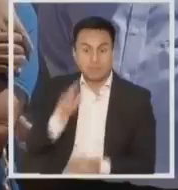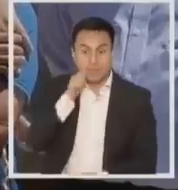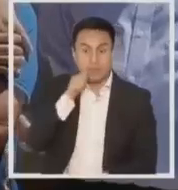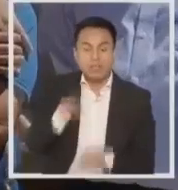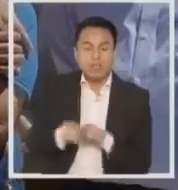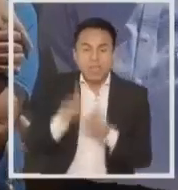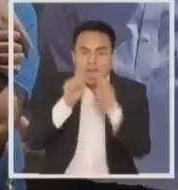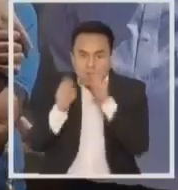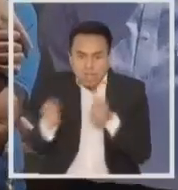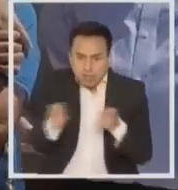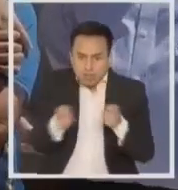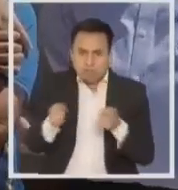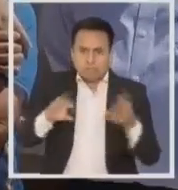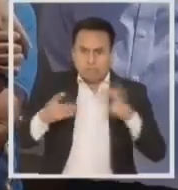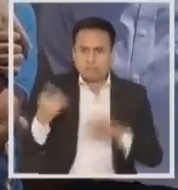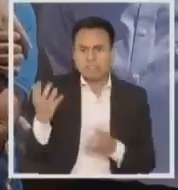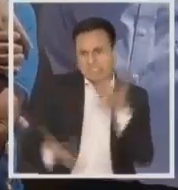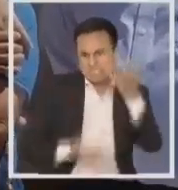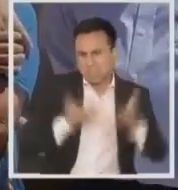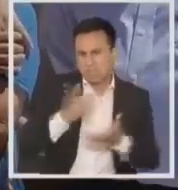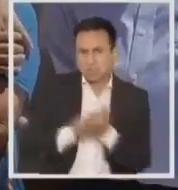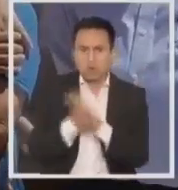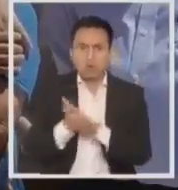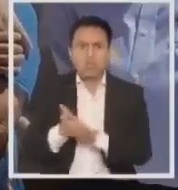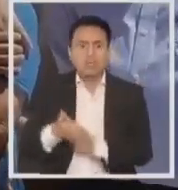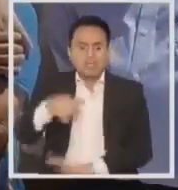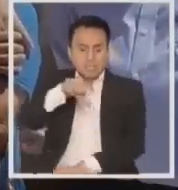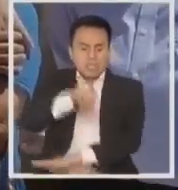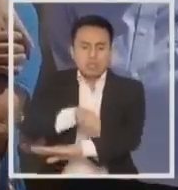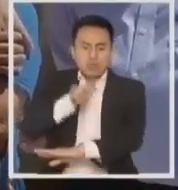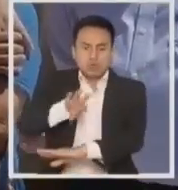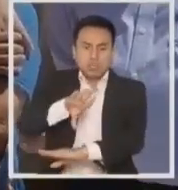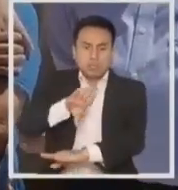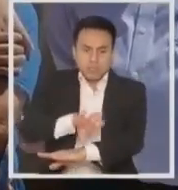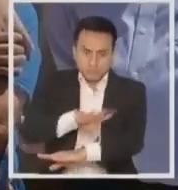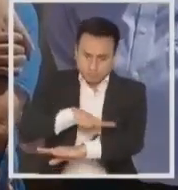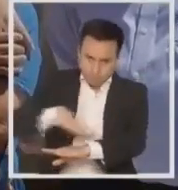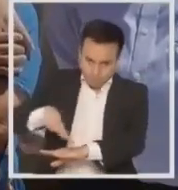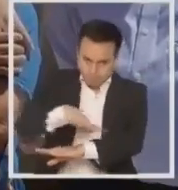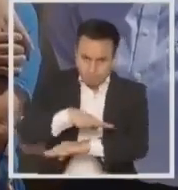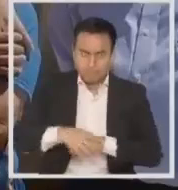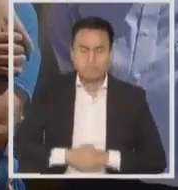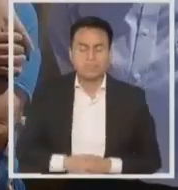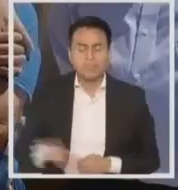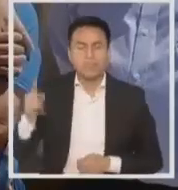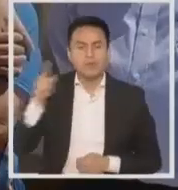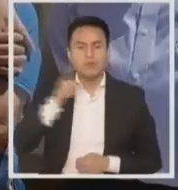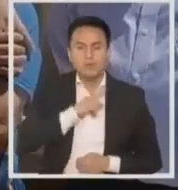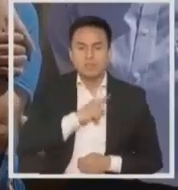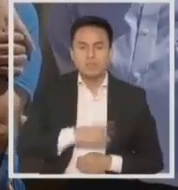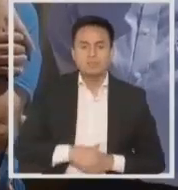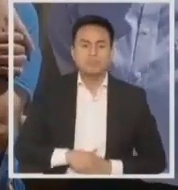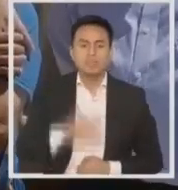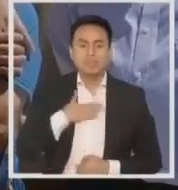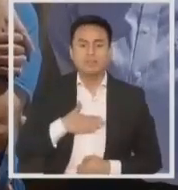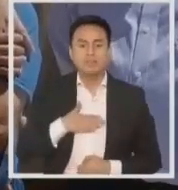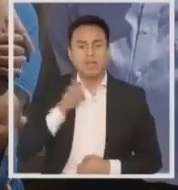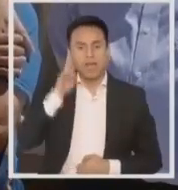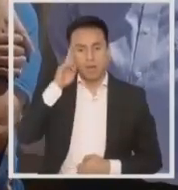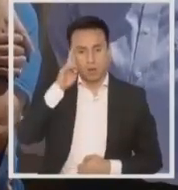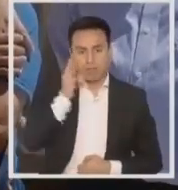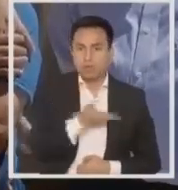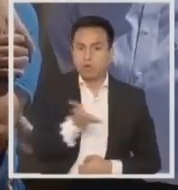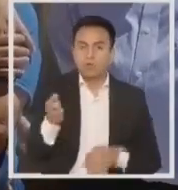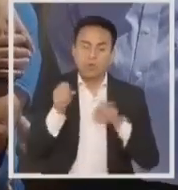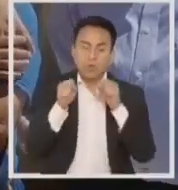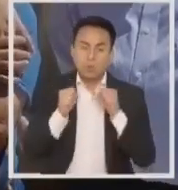gestión del riesgo del desastre de incendios en toda la zona centro-sur del país. Y por último, quisiera hacer un recordatorio que